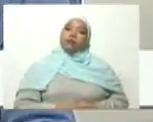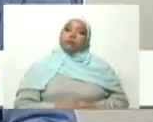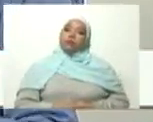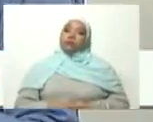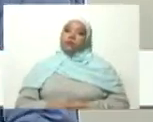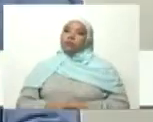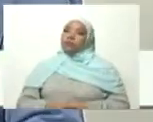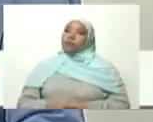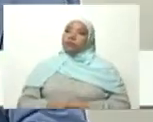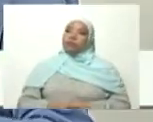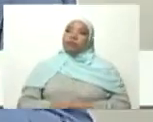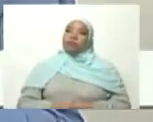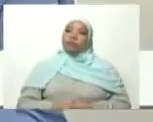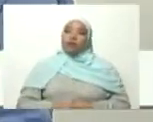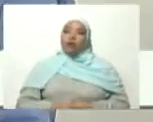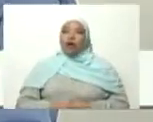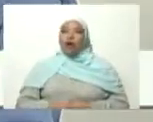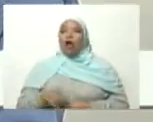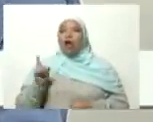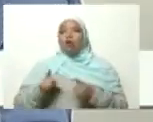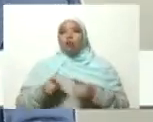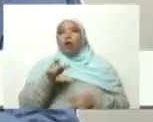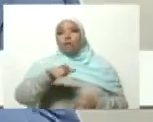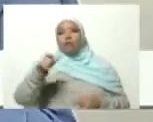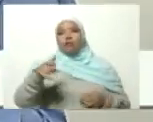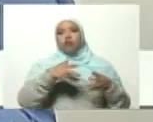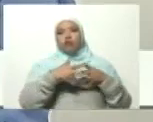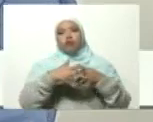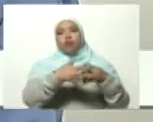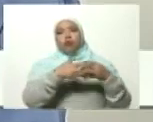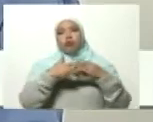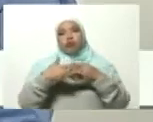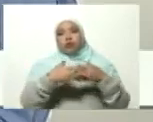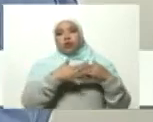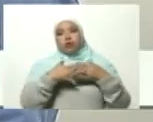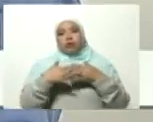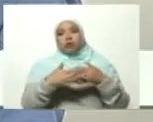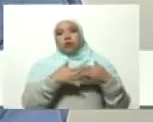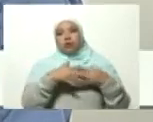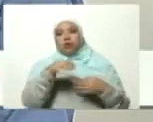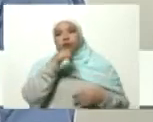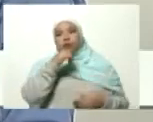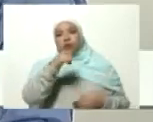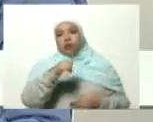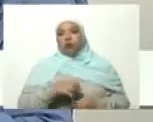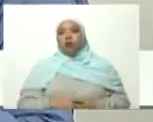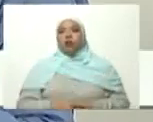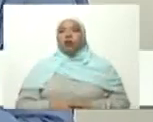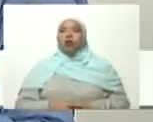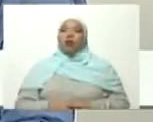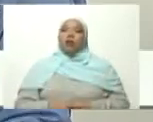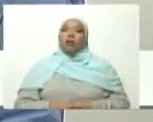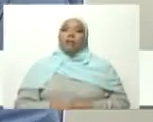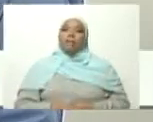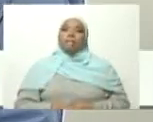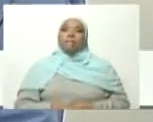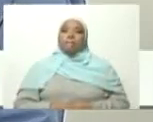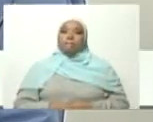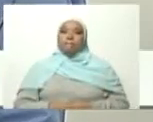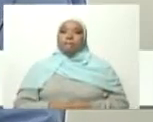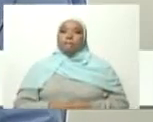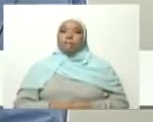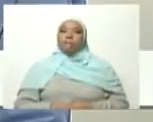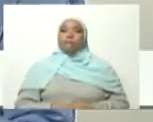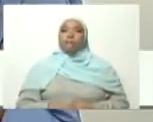Unión Europea o Estados Unidos sale con una sanción, ratifican otro, usted lo acaba de decir. El presidente de la